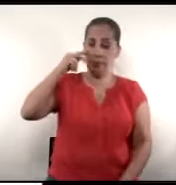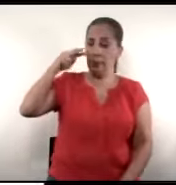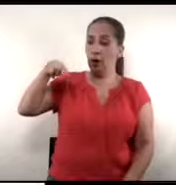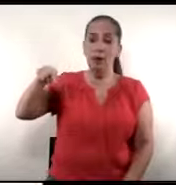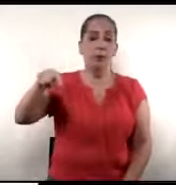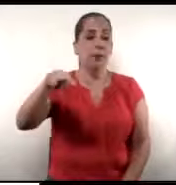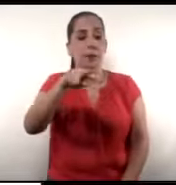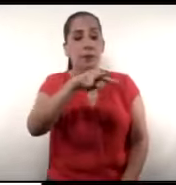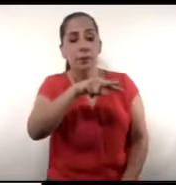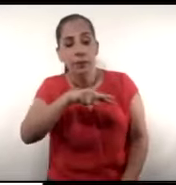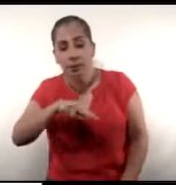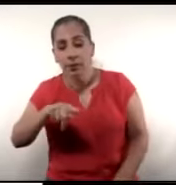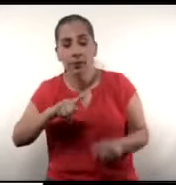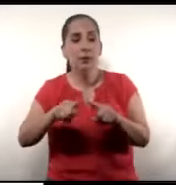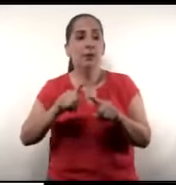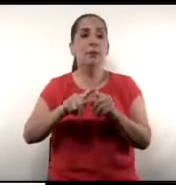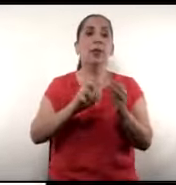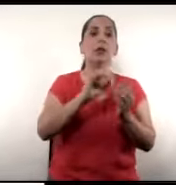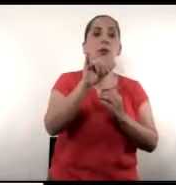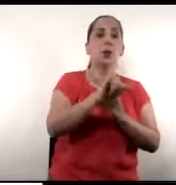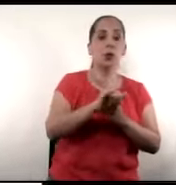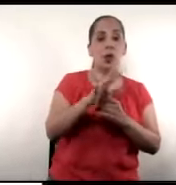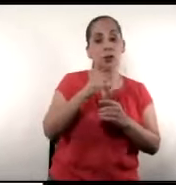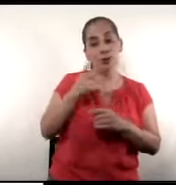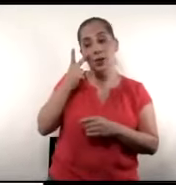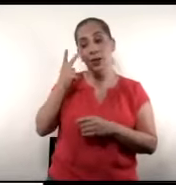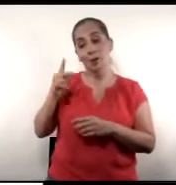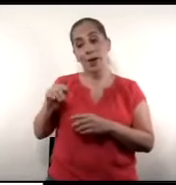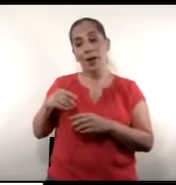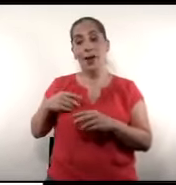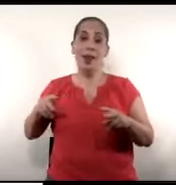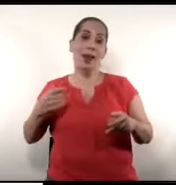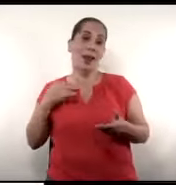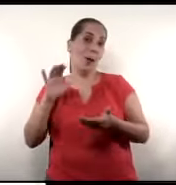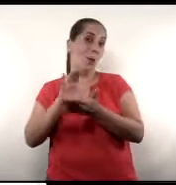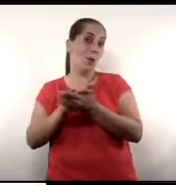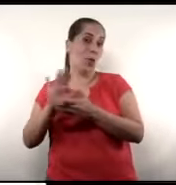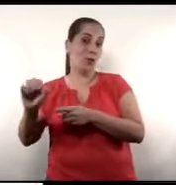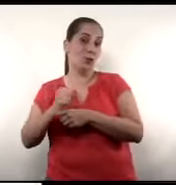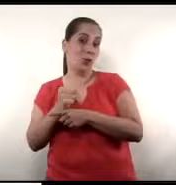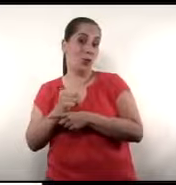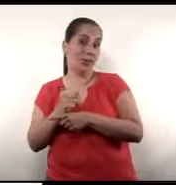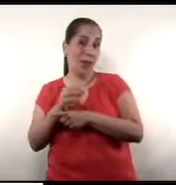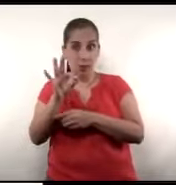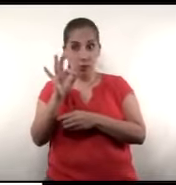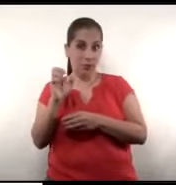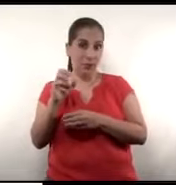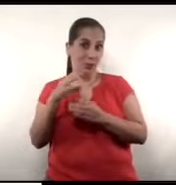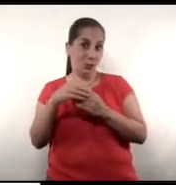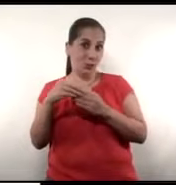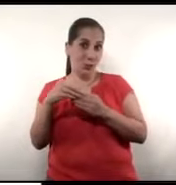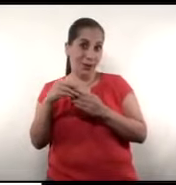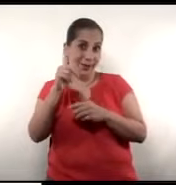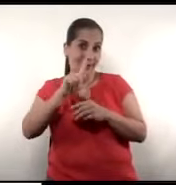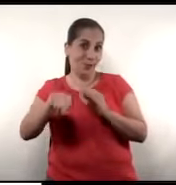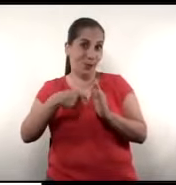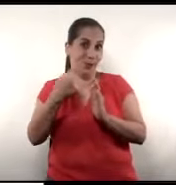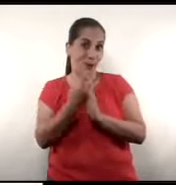proyectos hidroeléctricos y visitar la boda de la sobrina a $900 la hora, y perfectamente eso lo incluyen en el